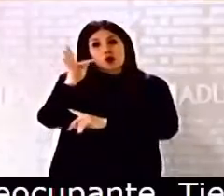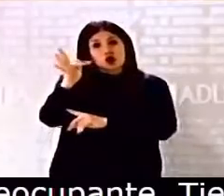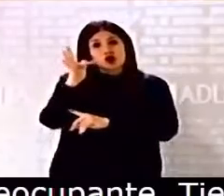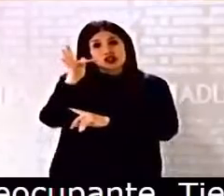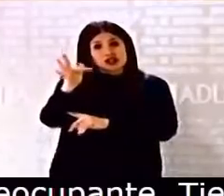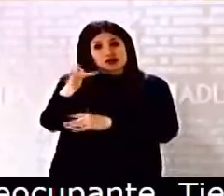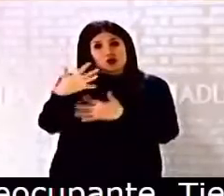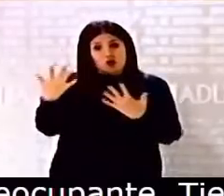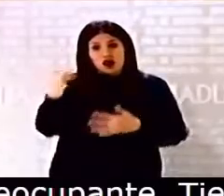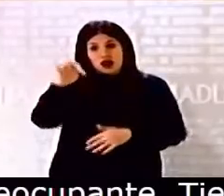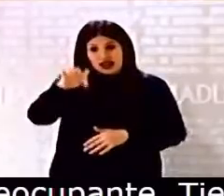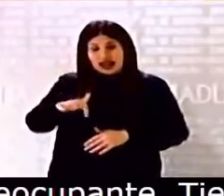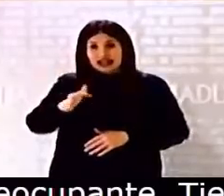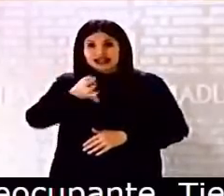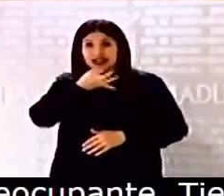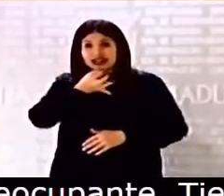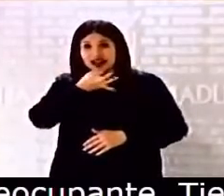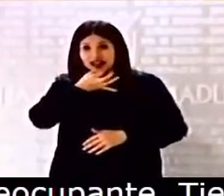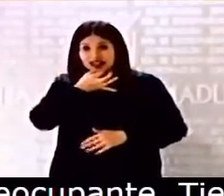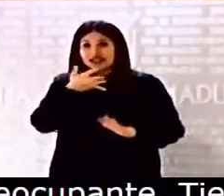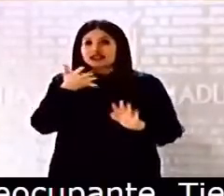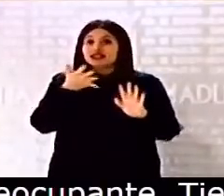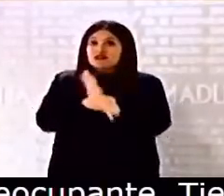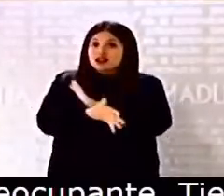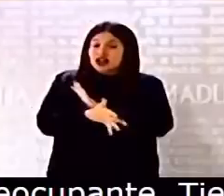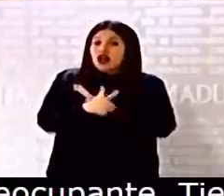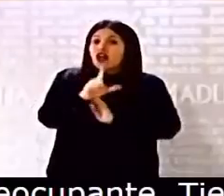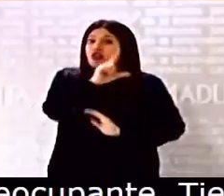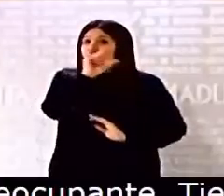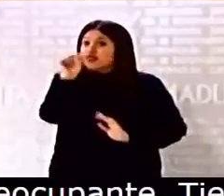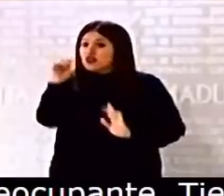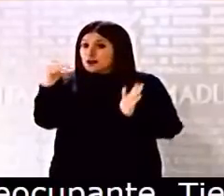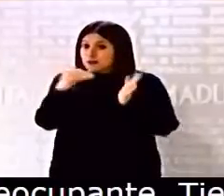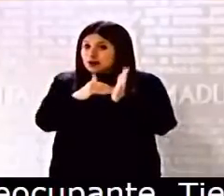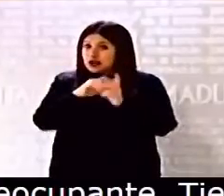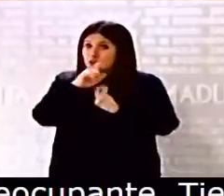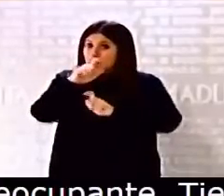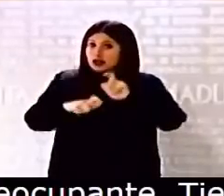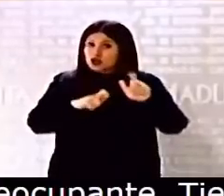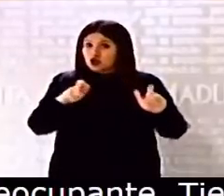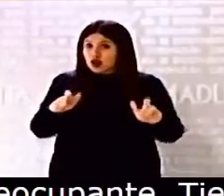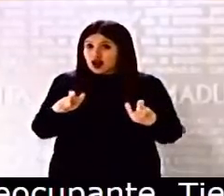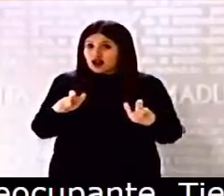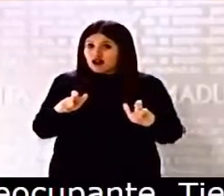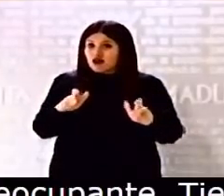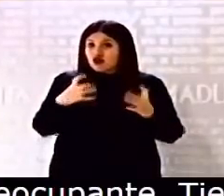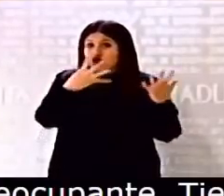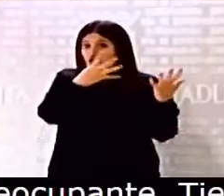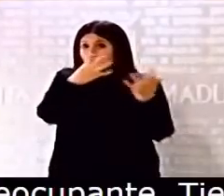en la tarde de hoy de más de 900 casos por 100.000 habitantes a los 14 días